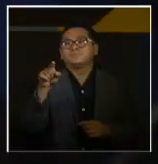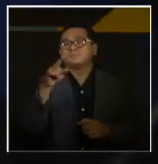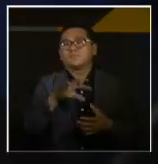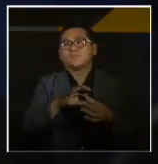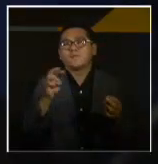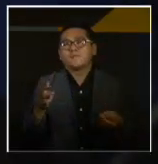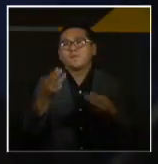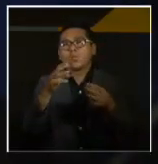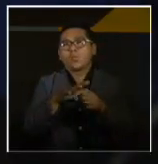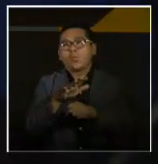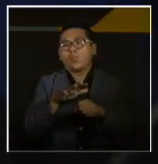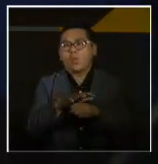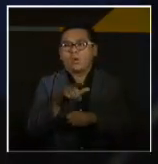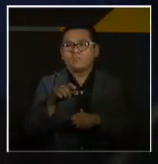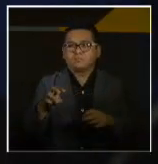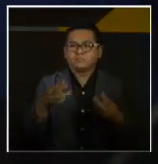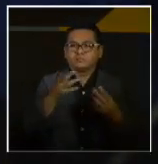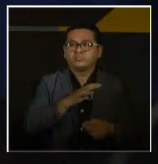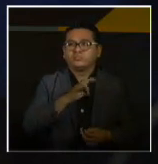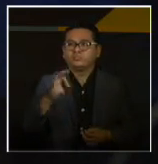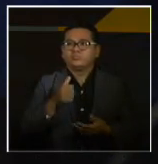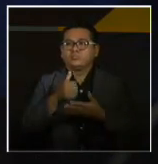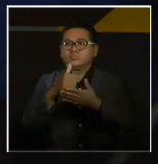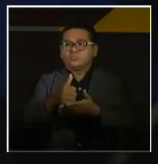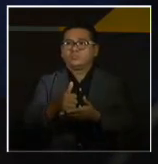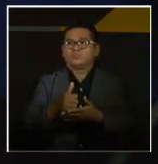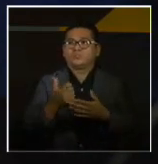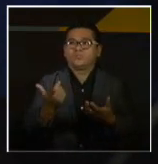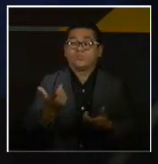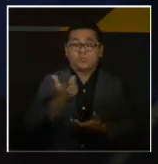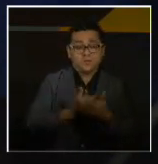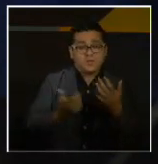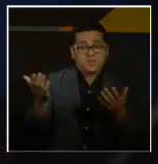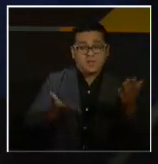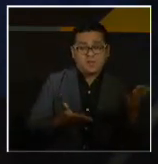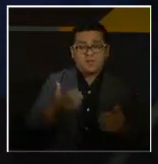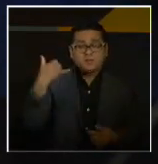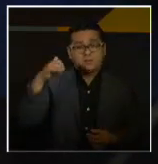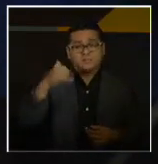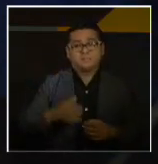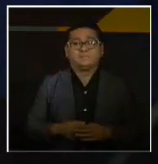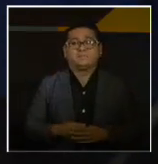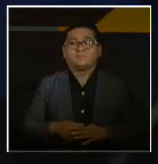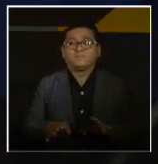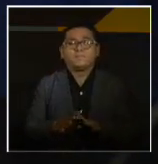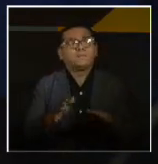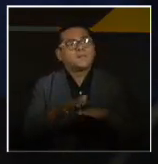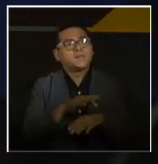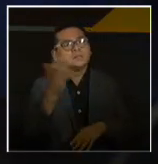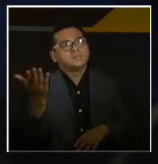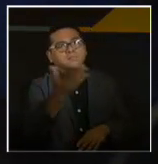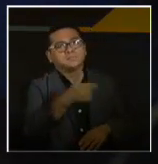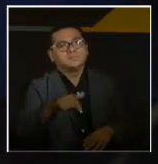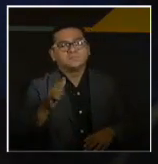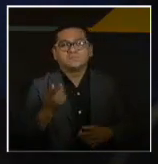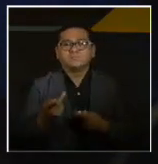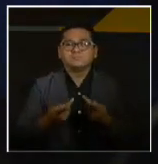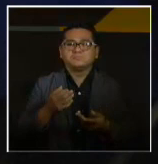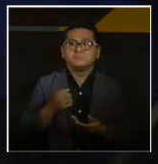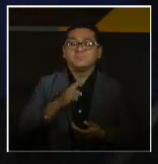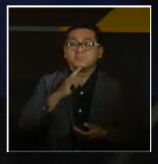de mercados que puedan servir para que las inversiones lleguen a nuestro estado, integrar a todo el sector